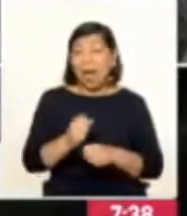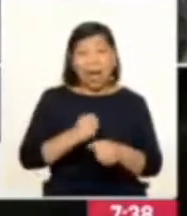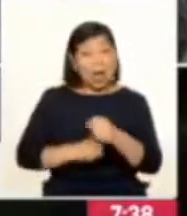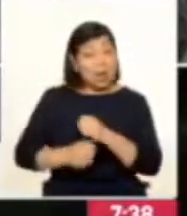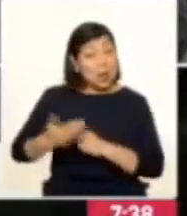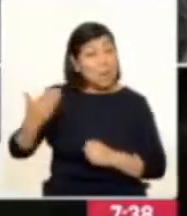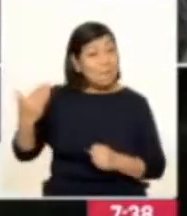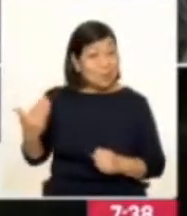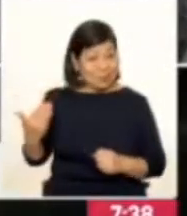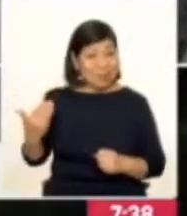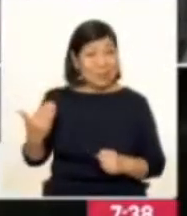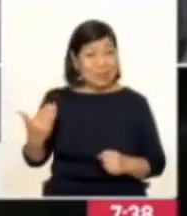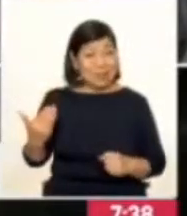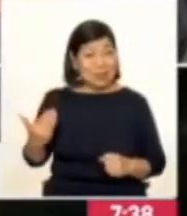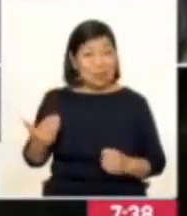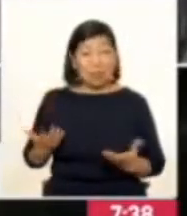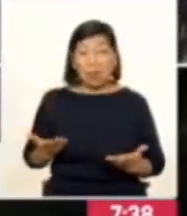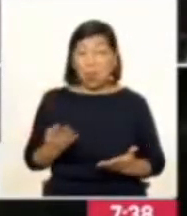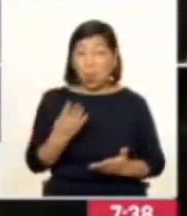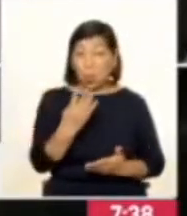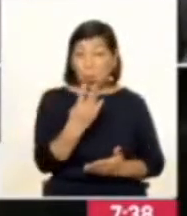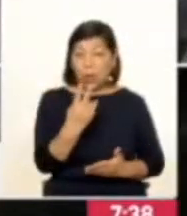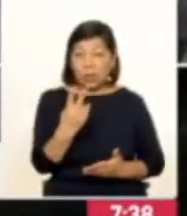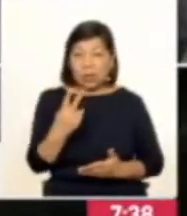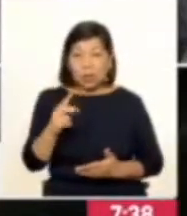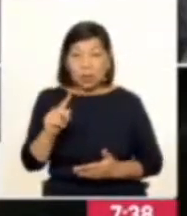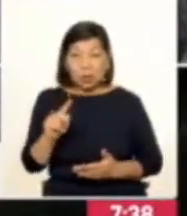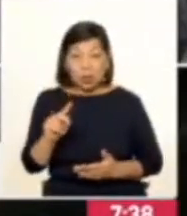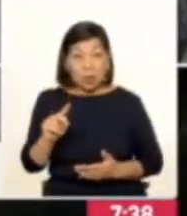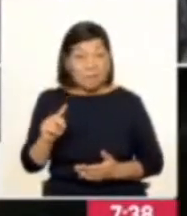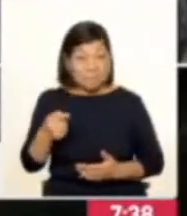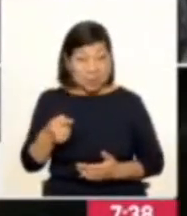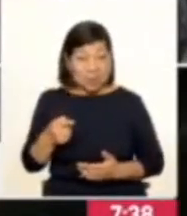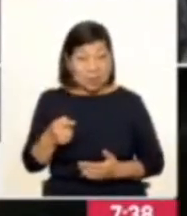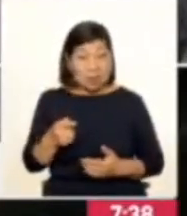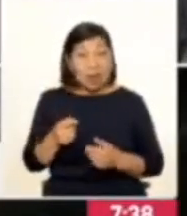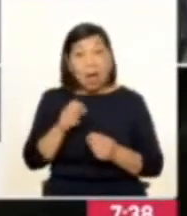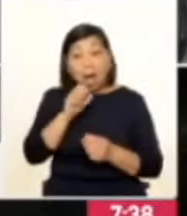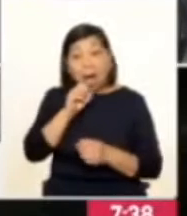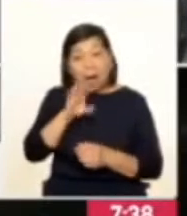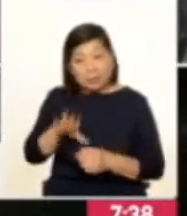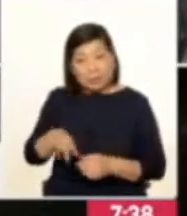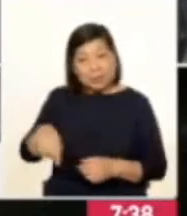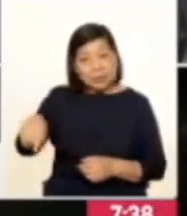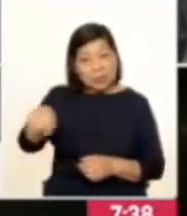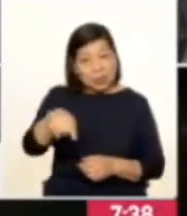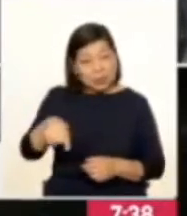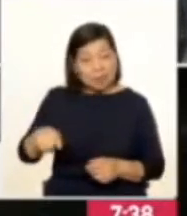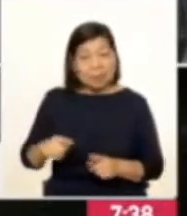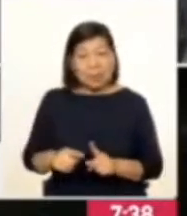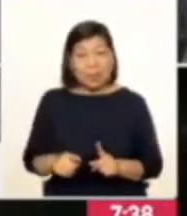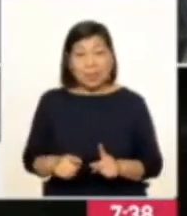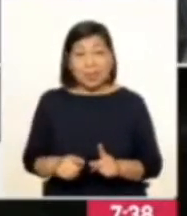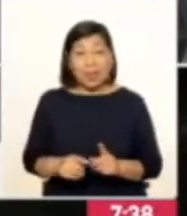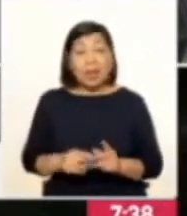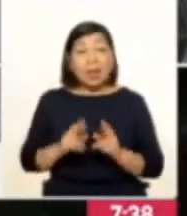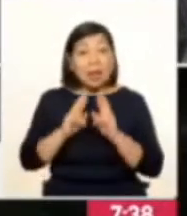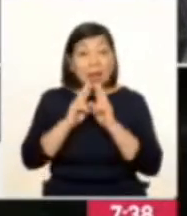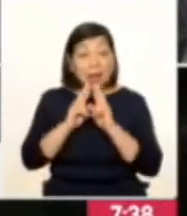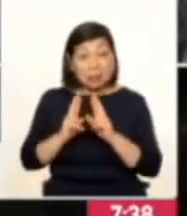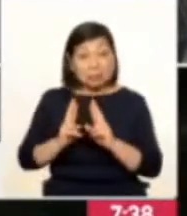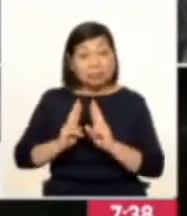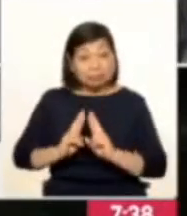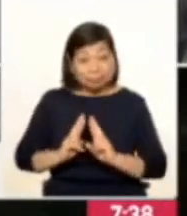pasado nosotros hicimos como cuarenta y dos mil alertas a nivel nacional no Y obviamente la tasa de respuesta